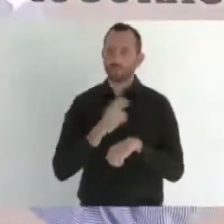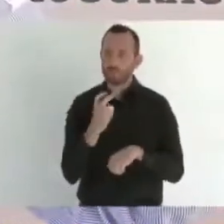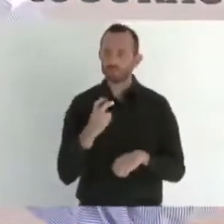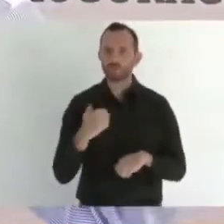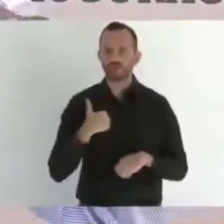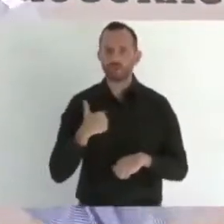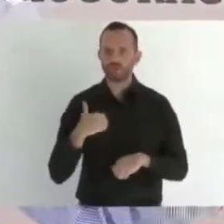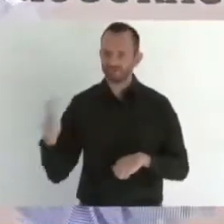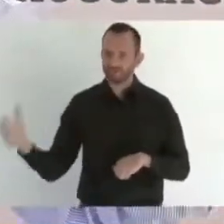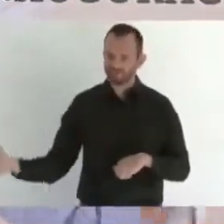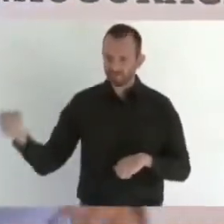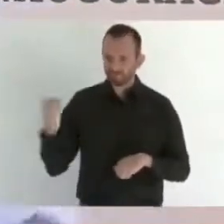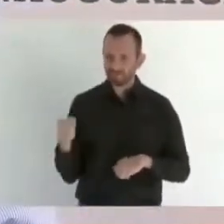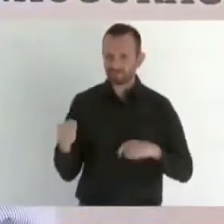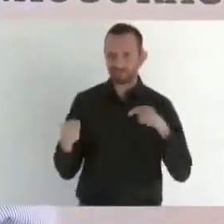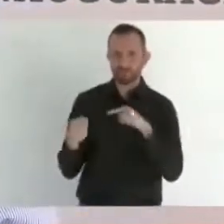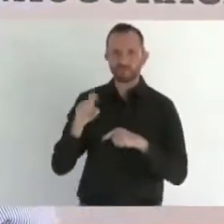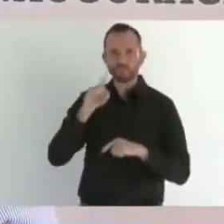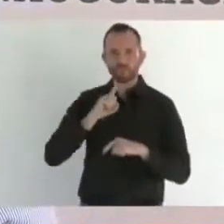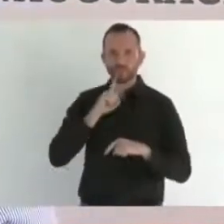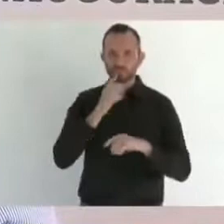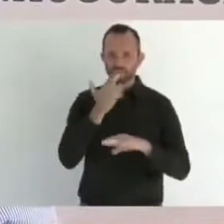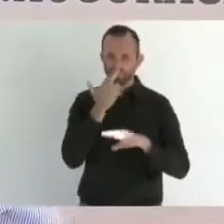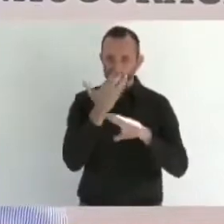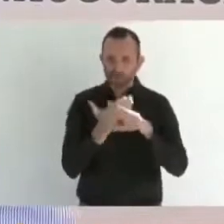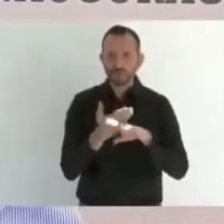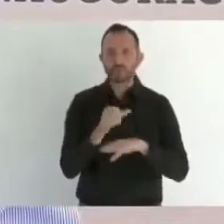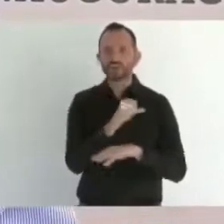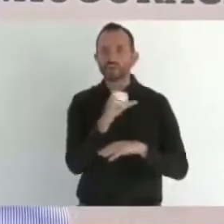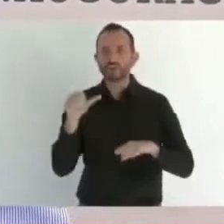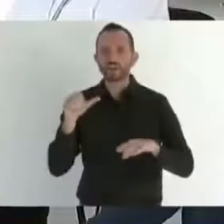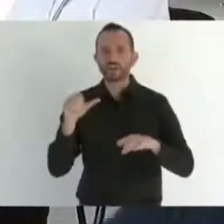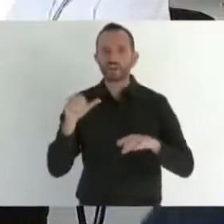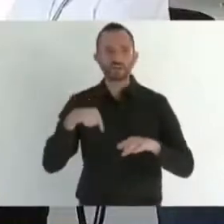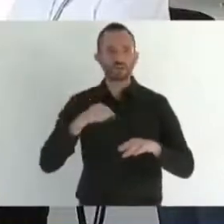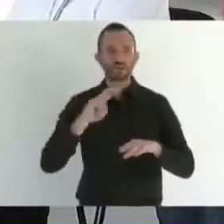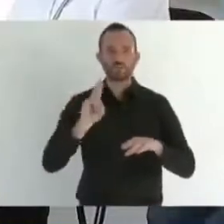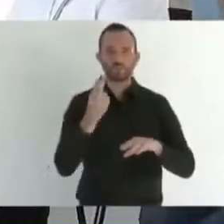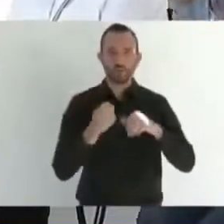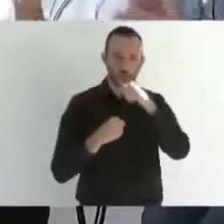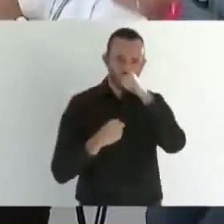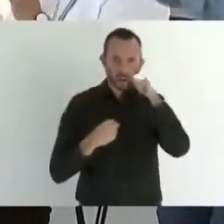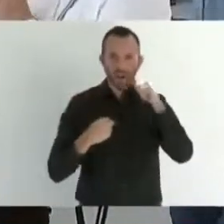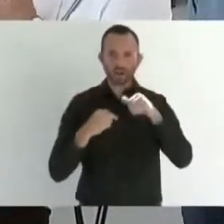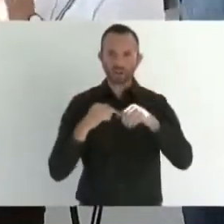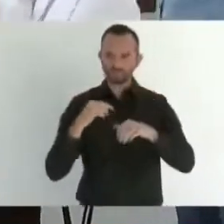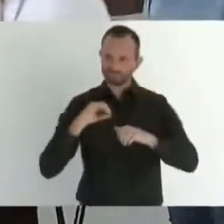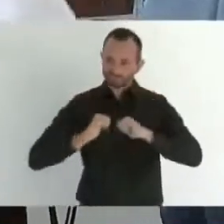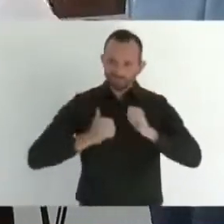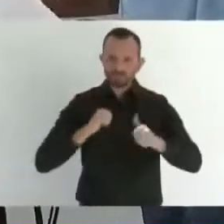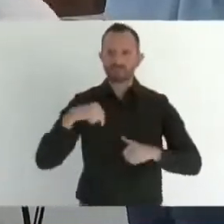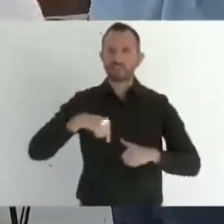de educación benito juárez muchas gracias a todas ya todos